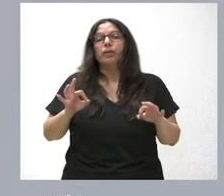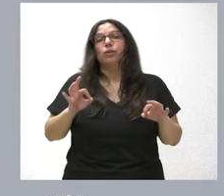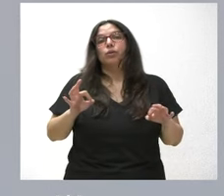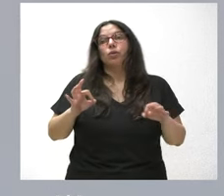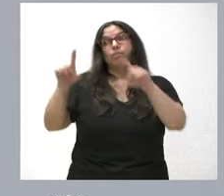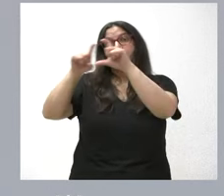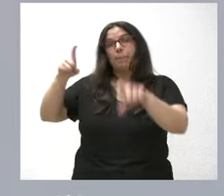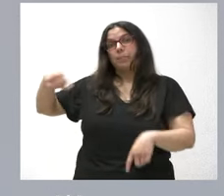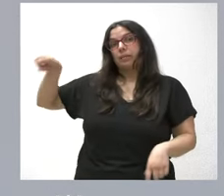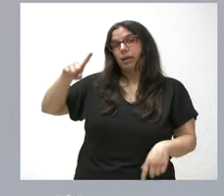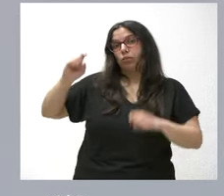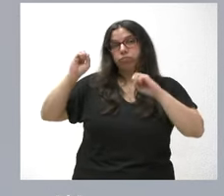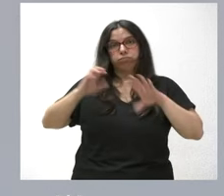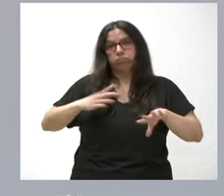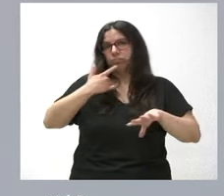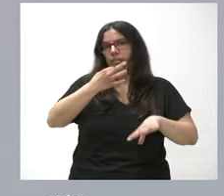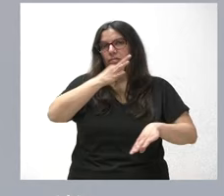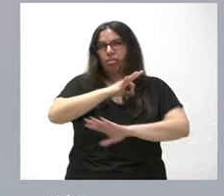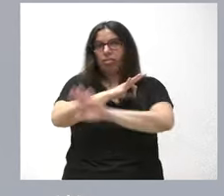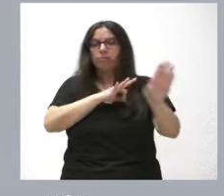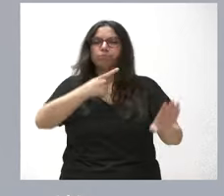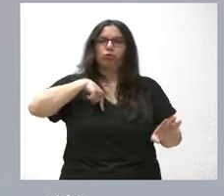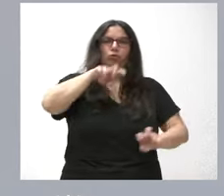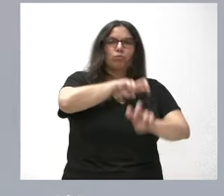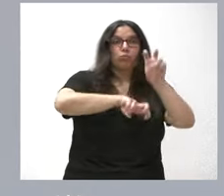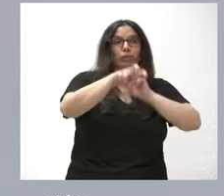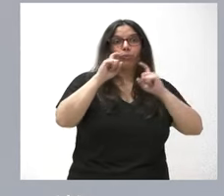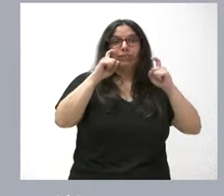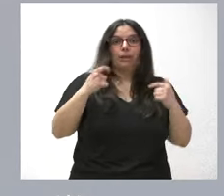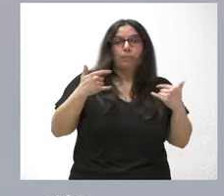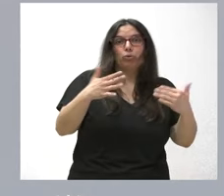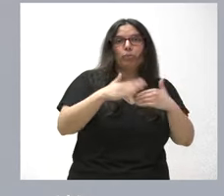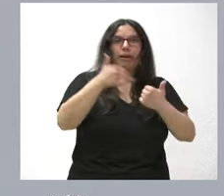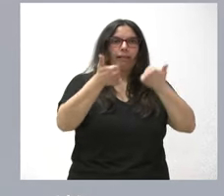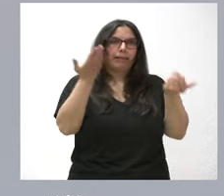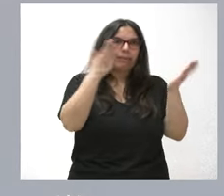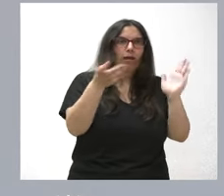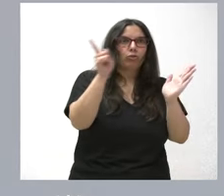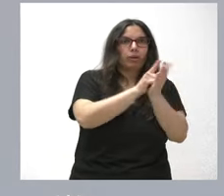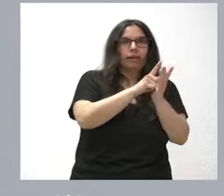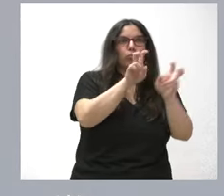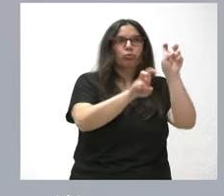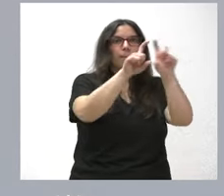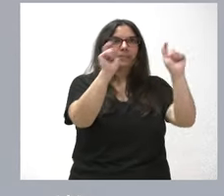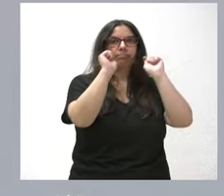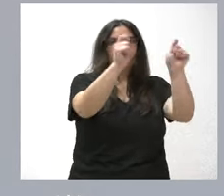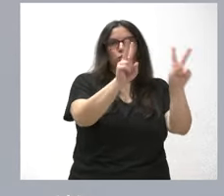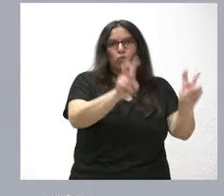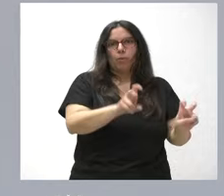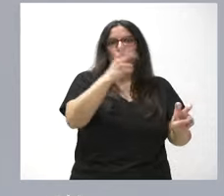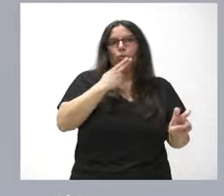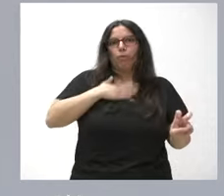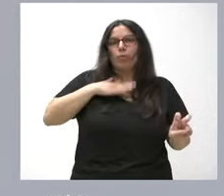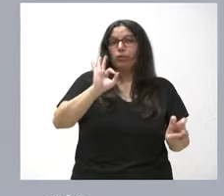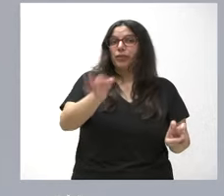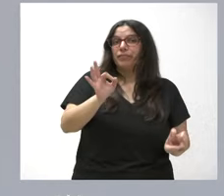empresa constructora se abandonara la obra, pues buscaríamos el plazo más breve de licitar nuevamente la construcción de la misma, porque ese es nuestro compromiso. Es verdad